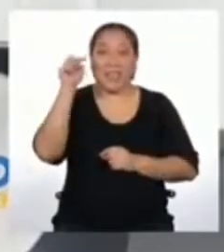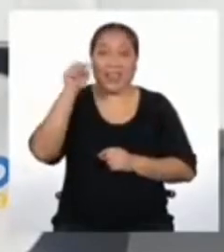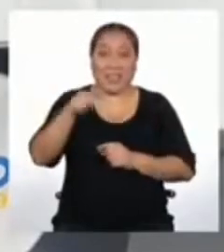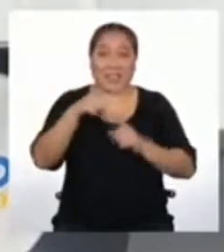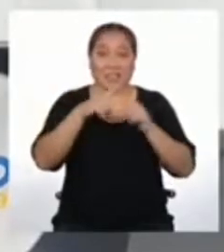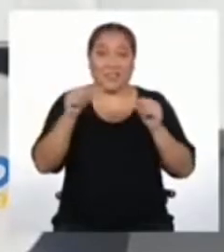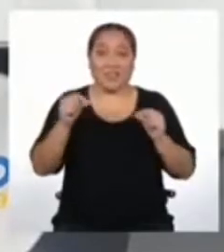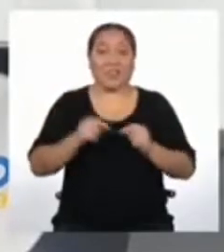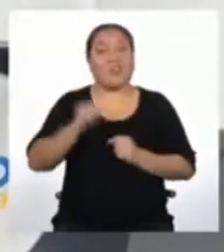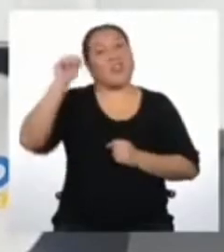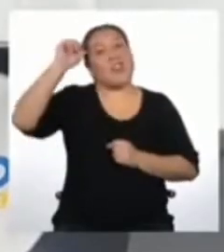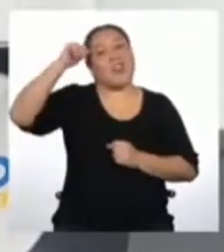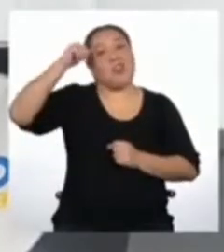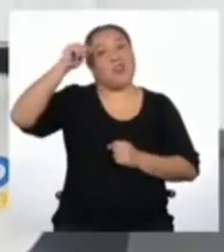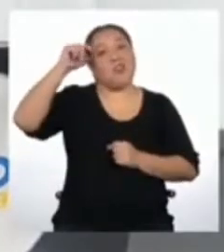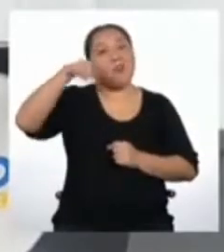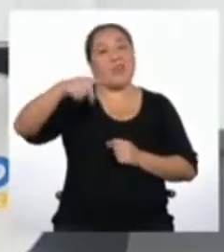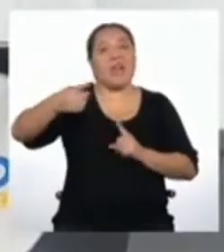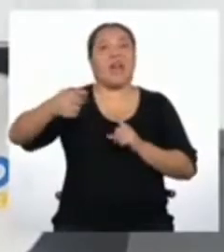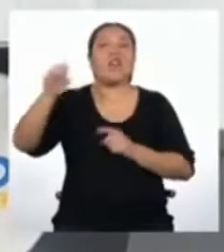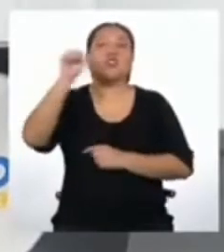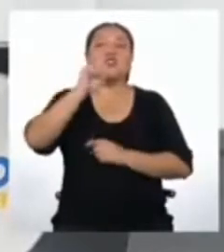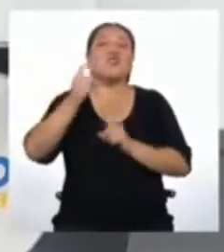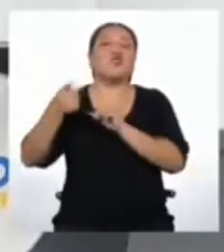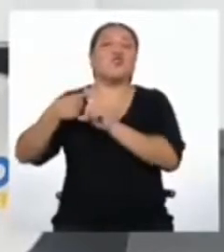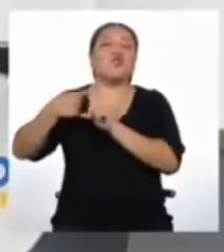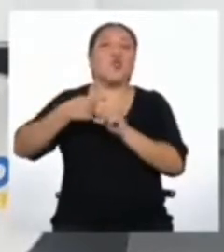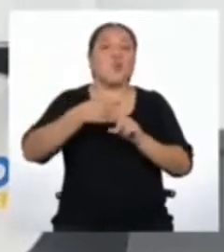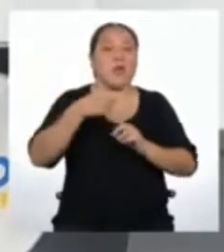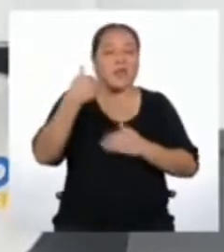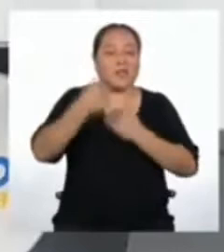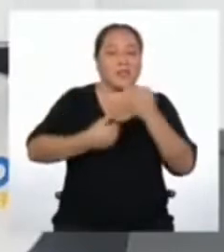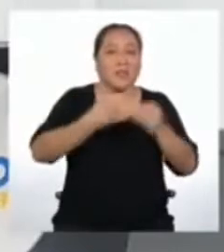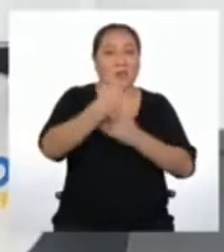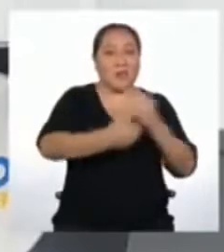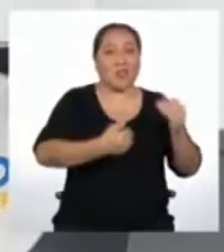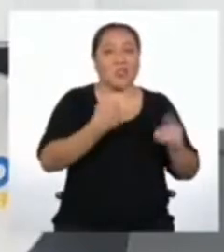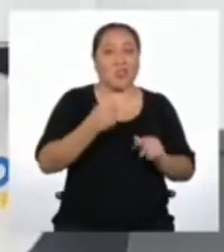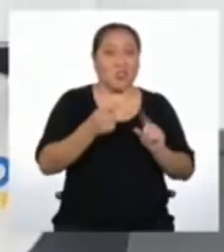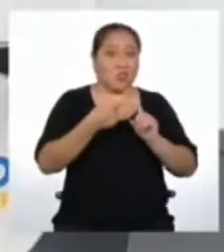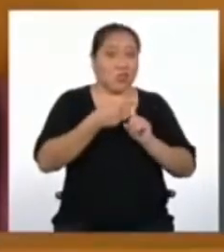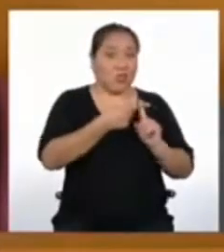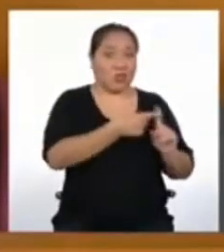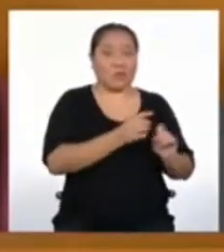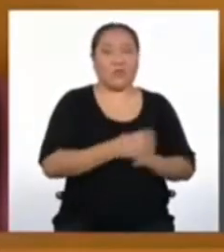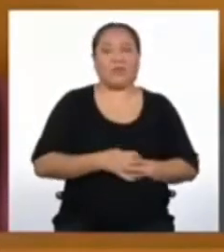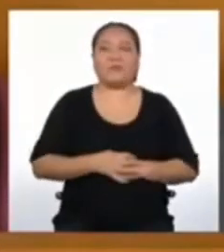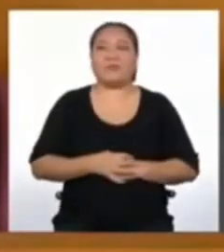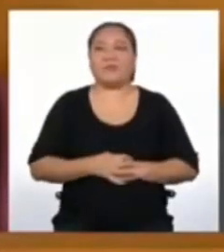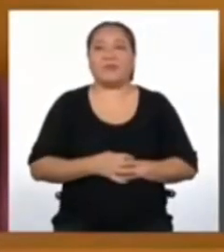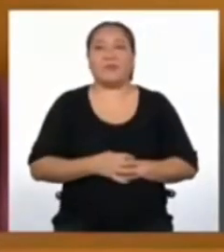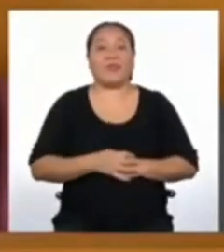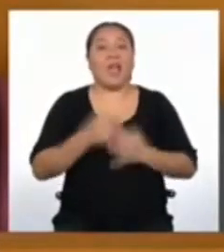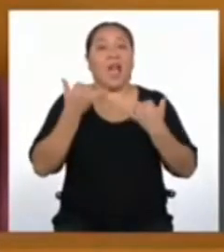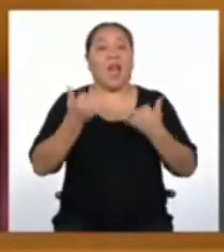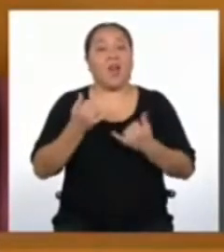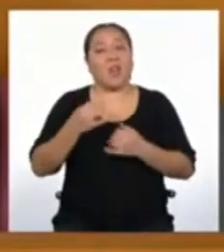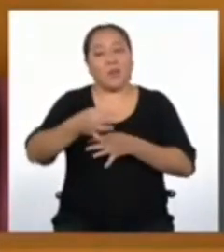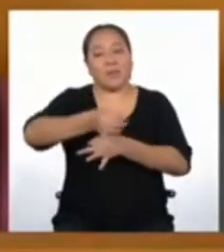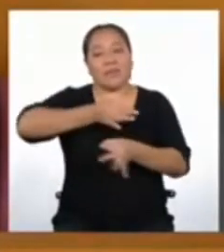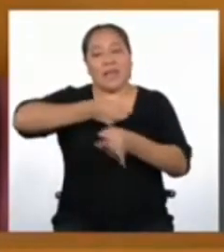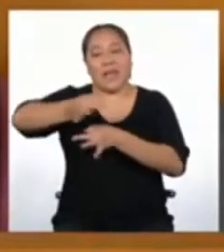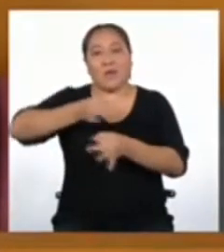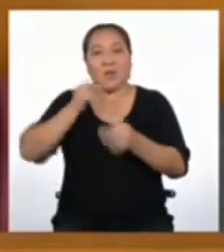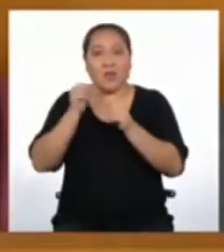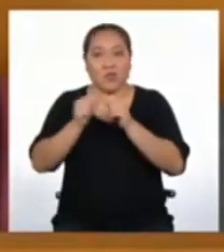nada, se las recordamos para obtener la suma de n primeros términos en cualquier progresión aritmética. Es hora de reemplazar los